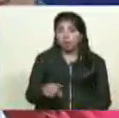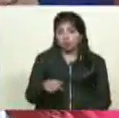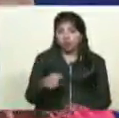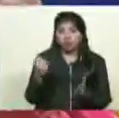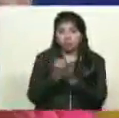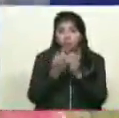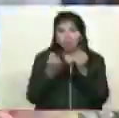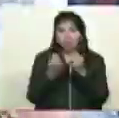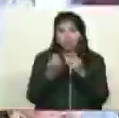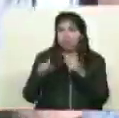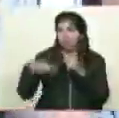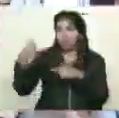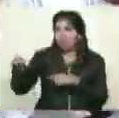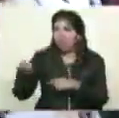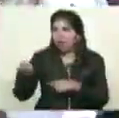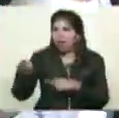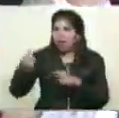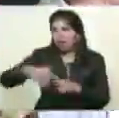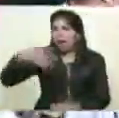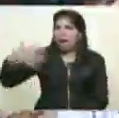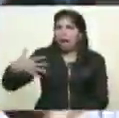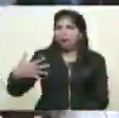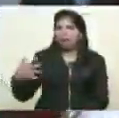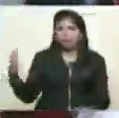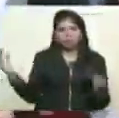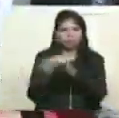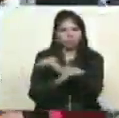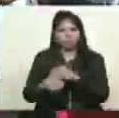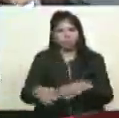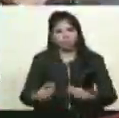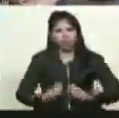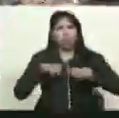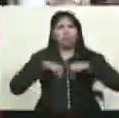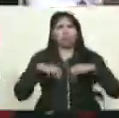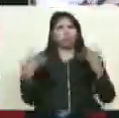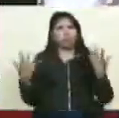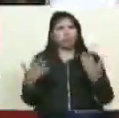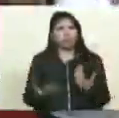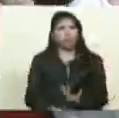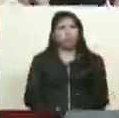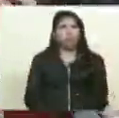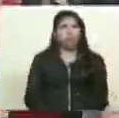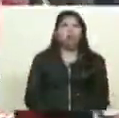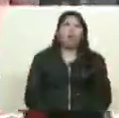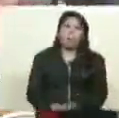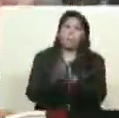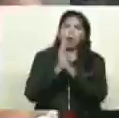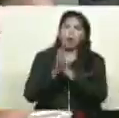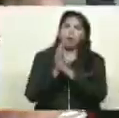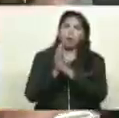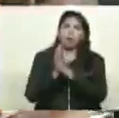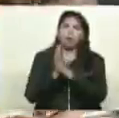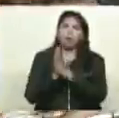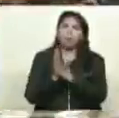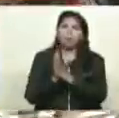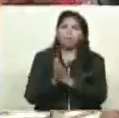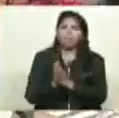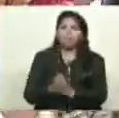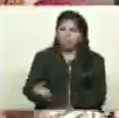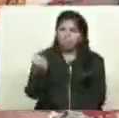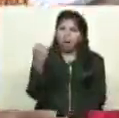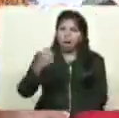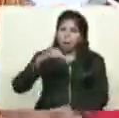tolerar. No lo vamos a tolerar, presidente. No lo vamos a tolerar. Le pedimos mano dura,